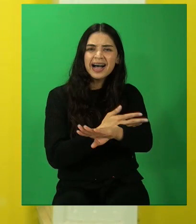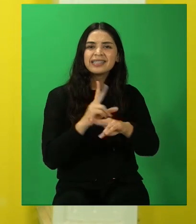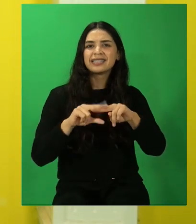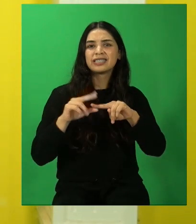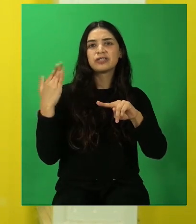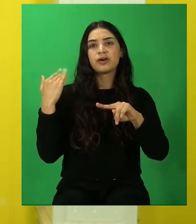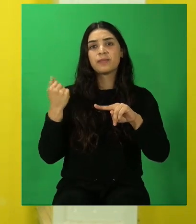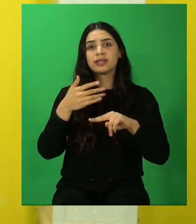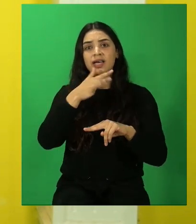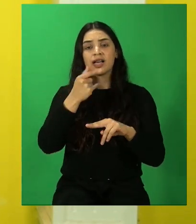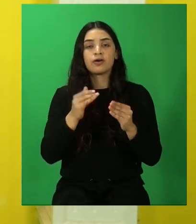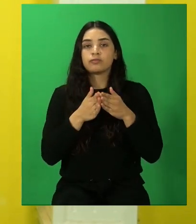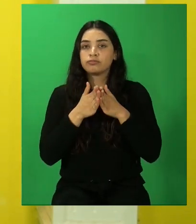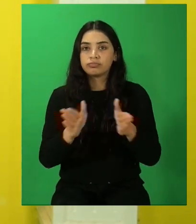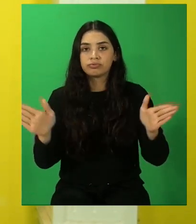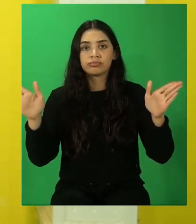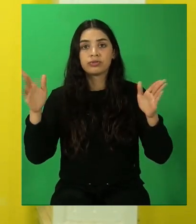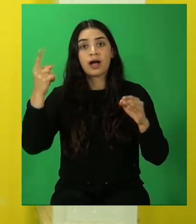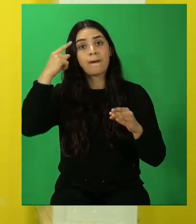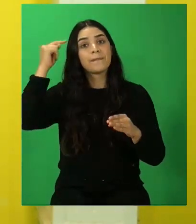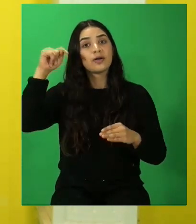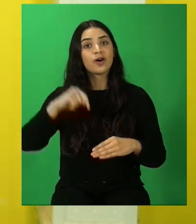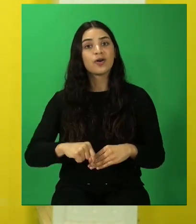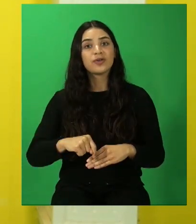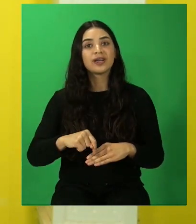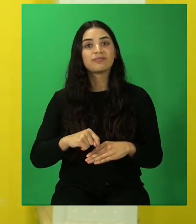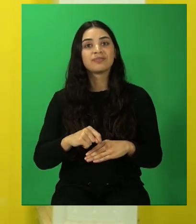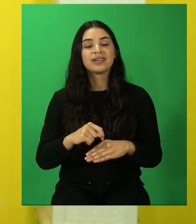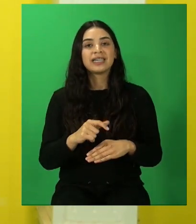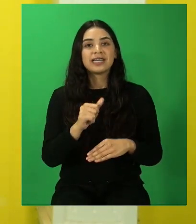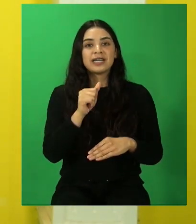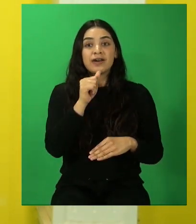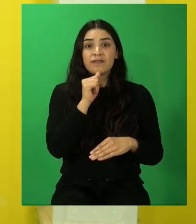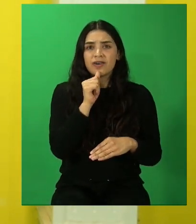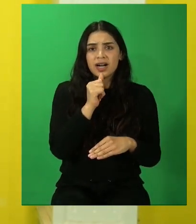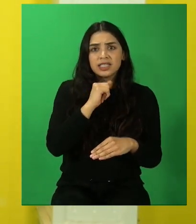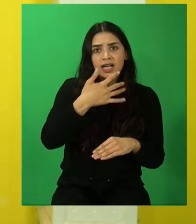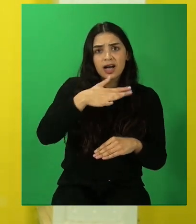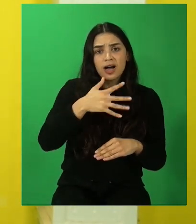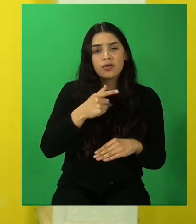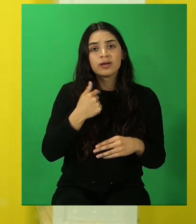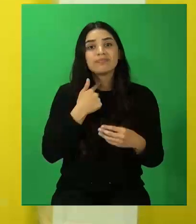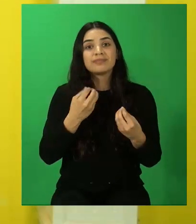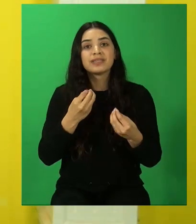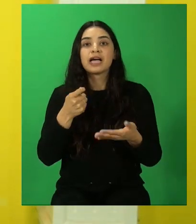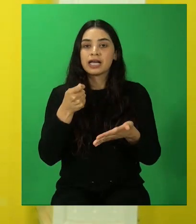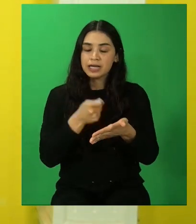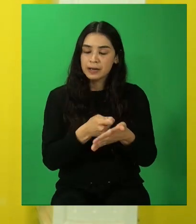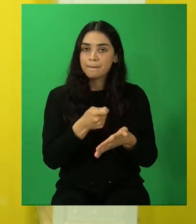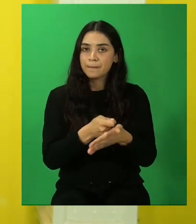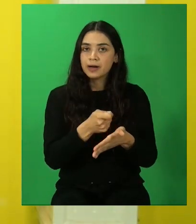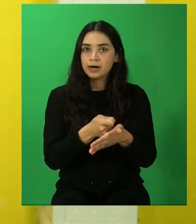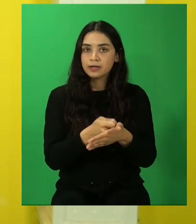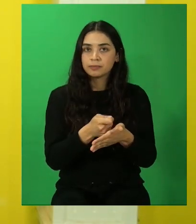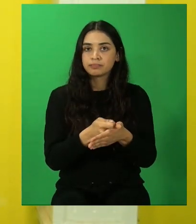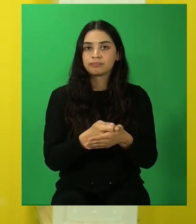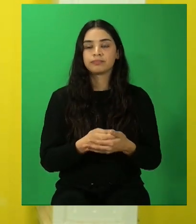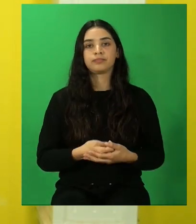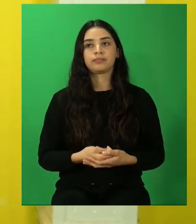bien escaso, por lo tanto hoy día pagamos por el agua. Esos son los bienes según su carácter.